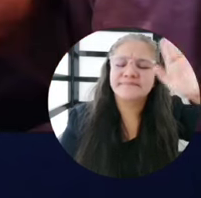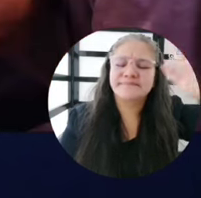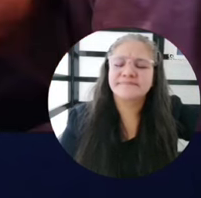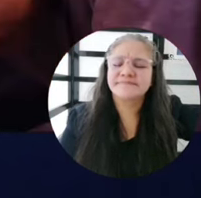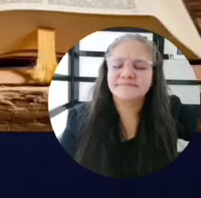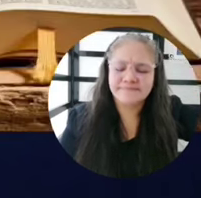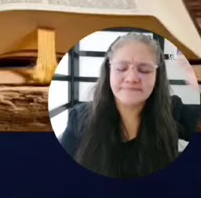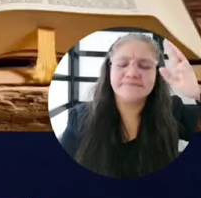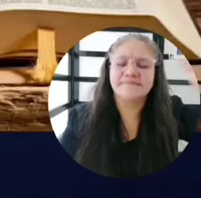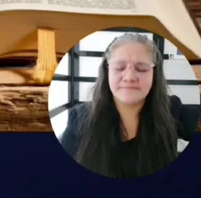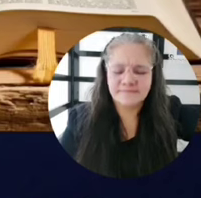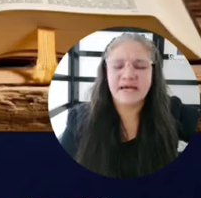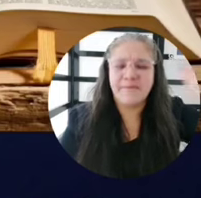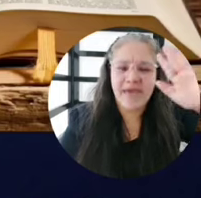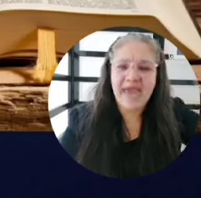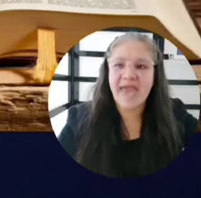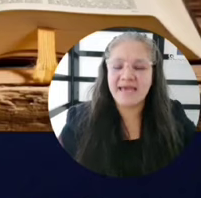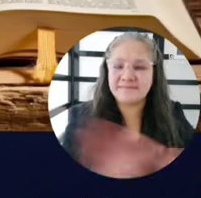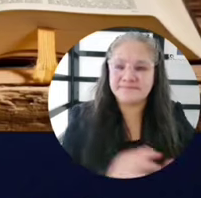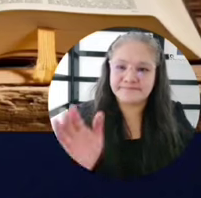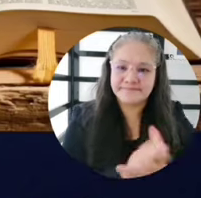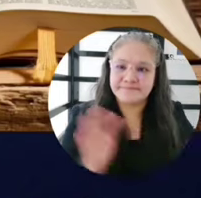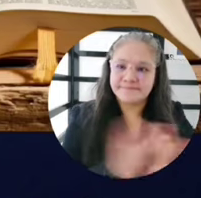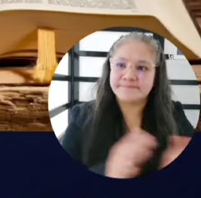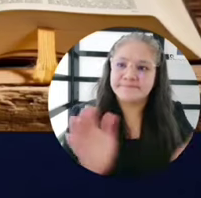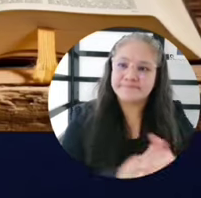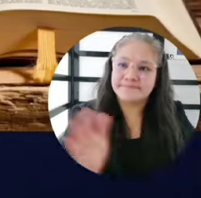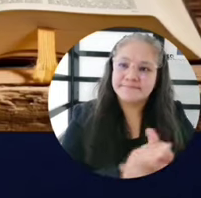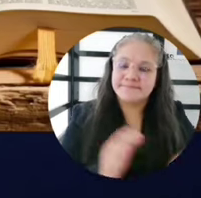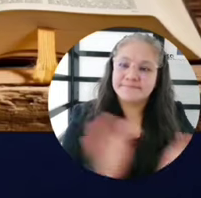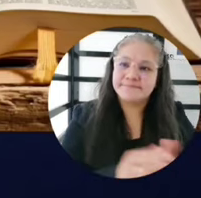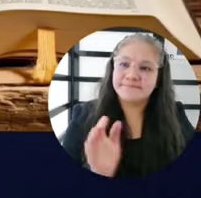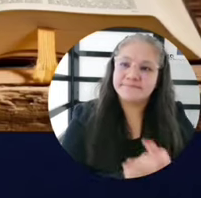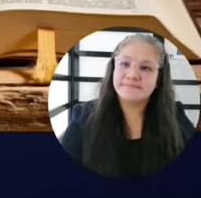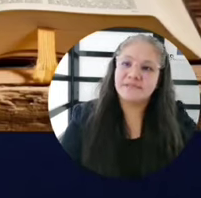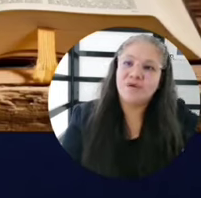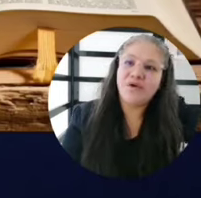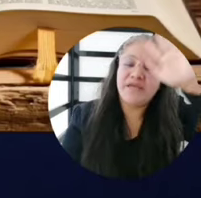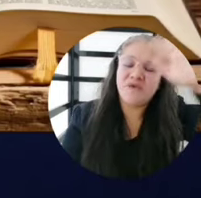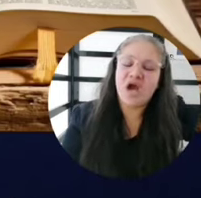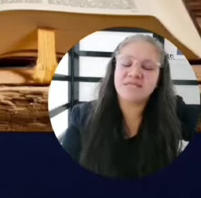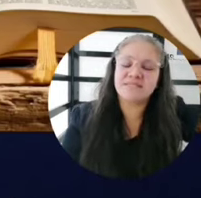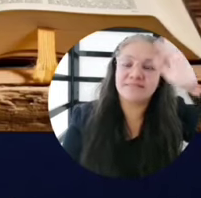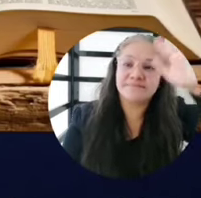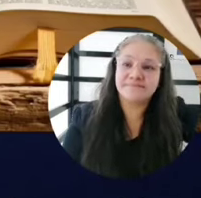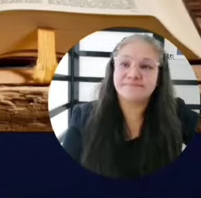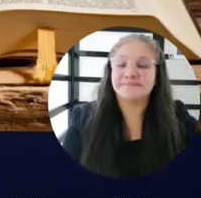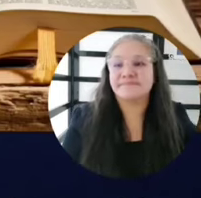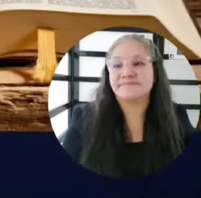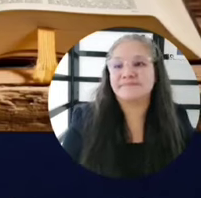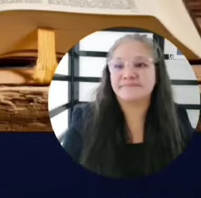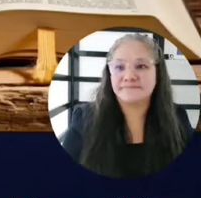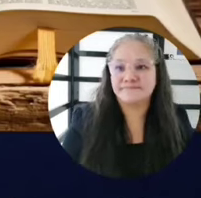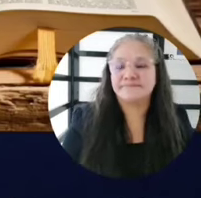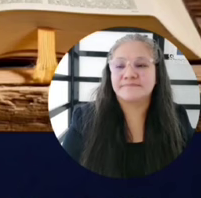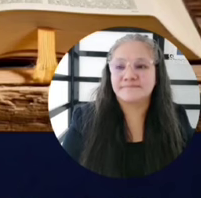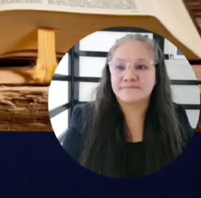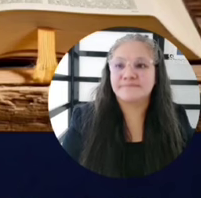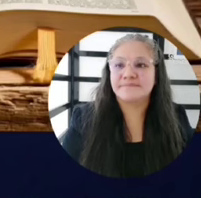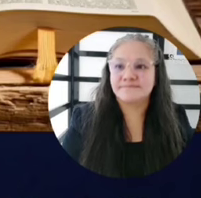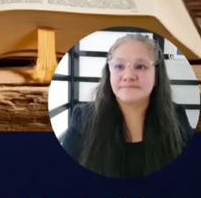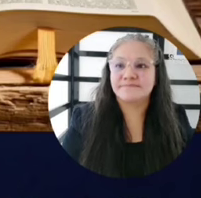por mis pecados. Es que la palabra produce un efecto personal, pero también colectivo. Esta palabra produjo que el